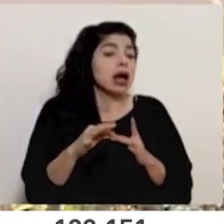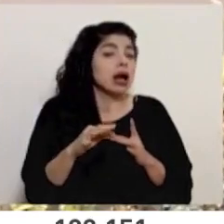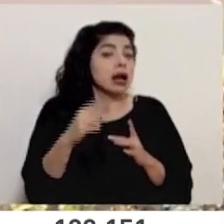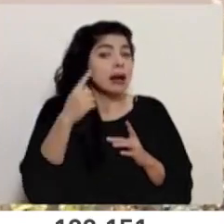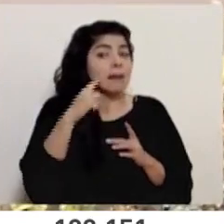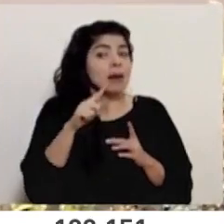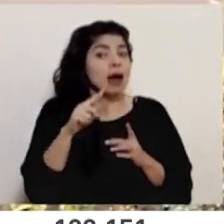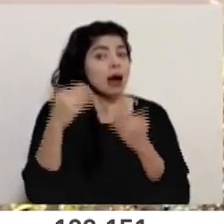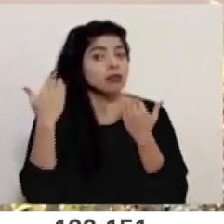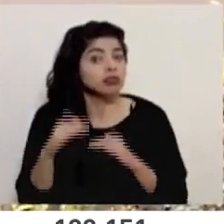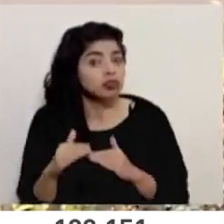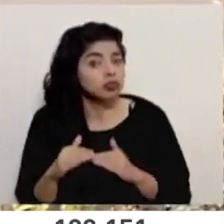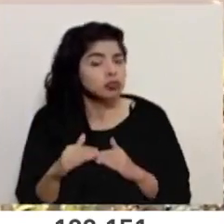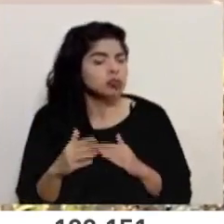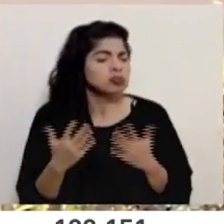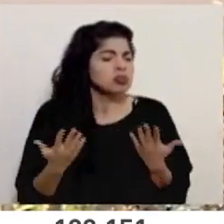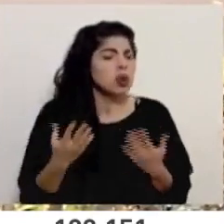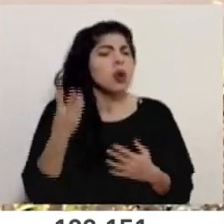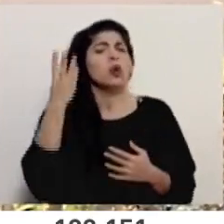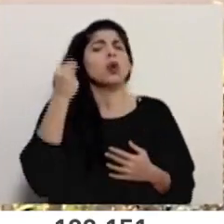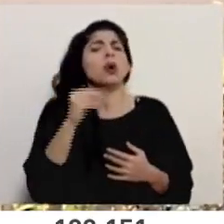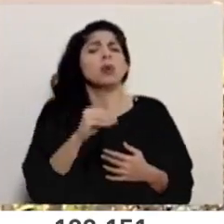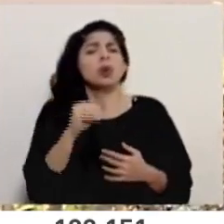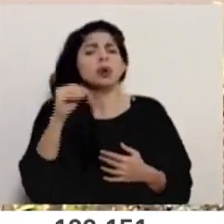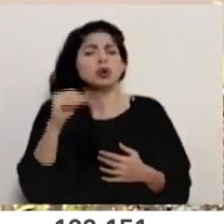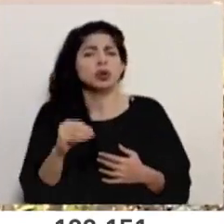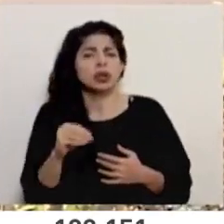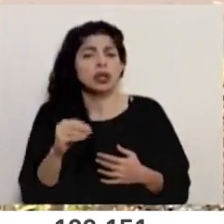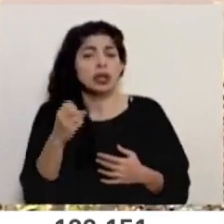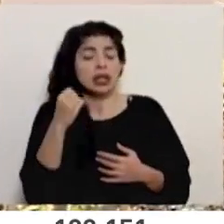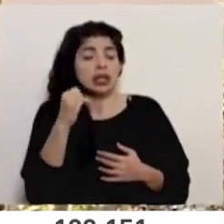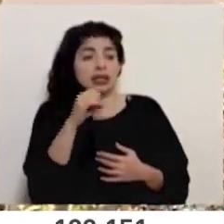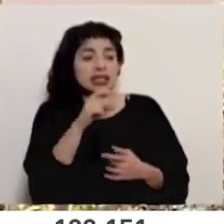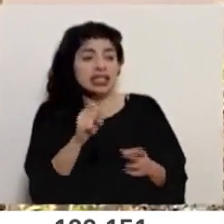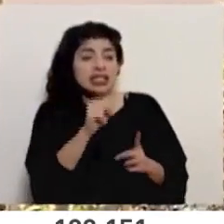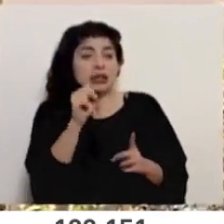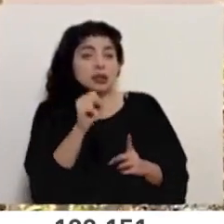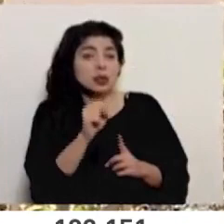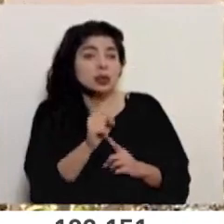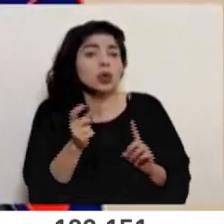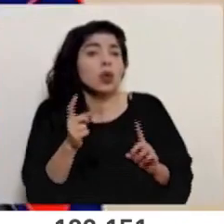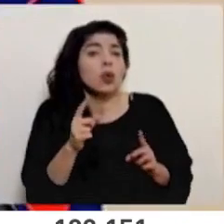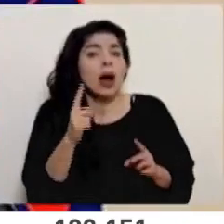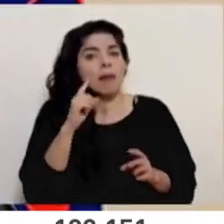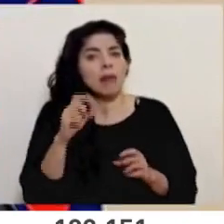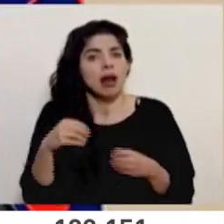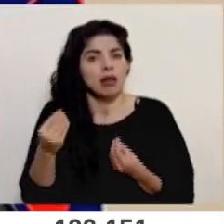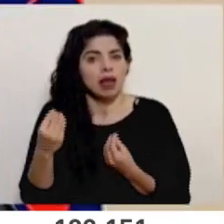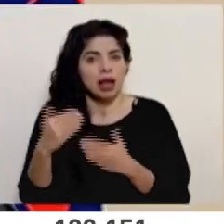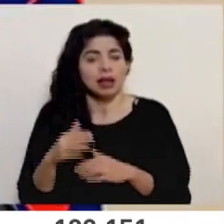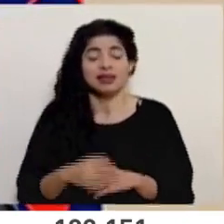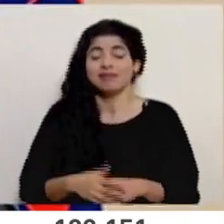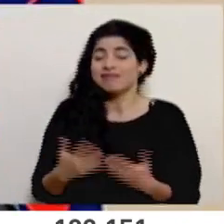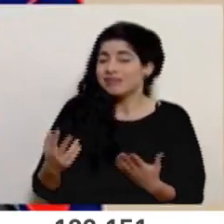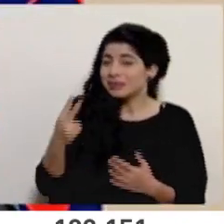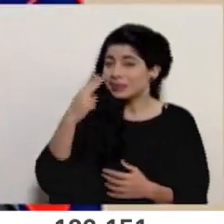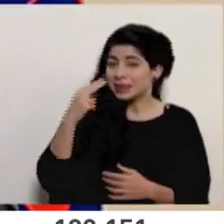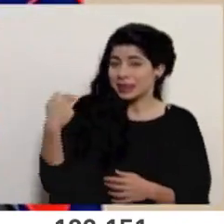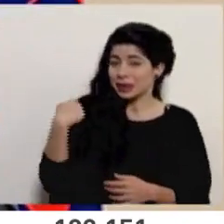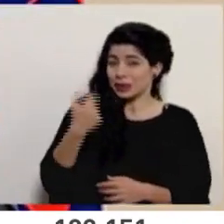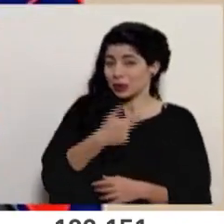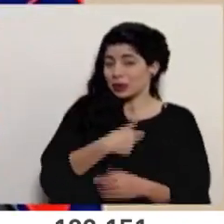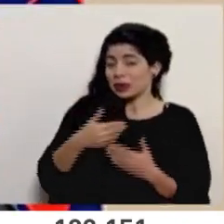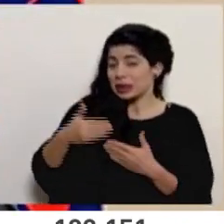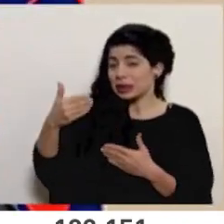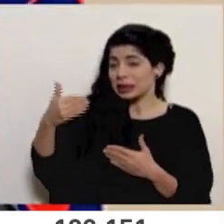ajuste para Semana Santa, ¿qué porcentaje de casos, por ejemplo, ustedes valorarían? ¿Qué situación se tomaría en cuenta? Vean, nosotros hemos